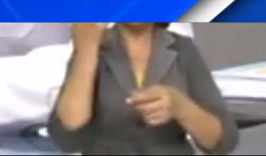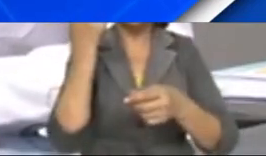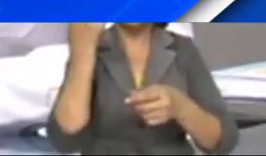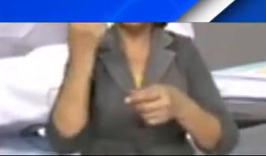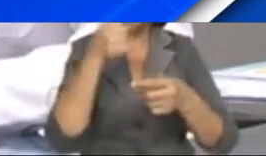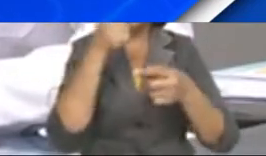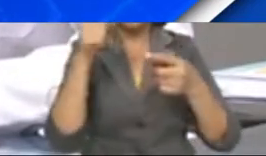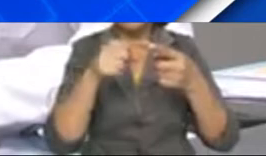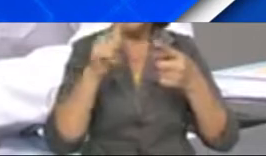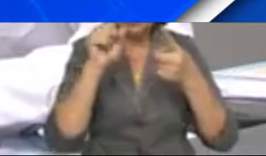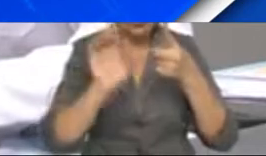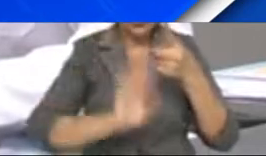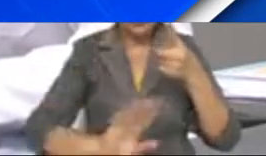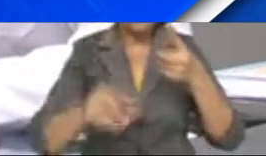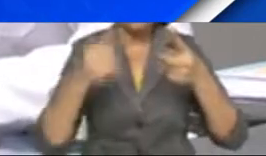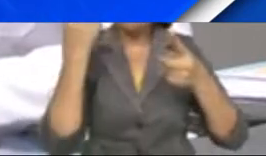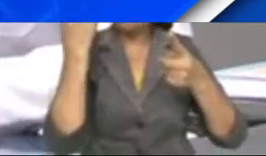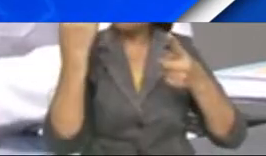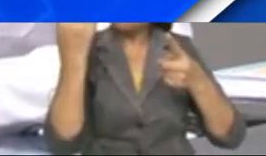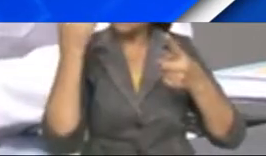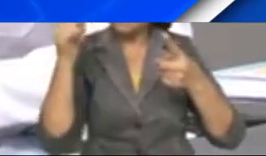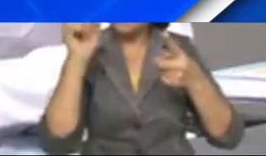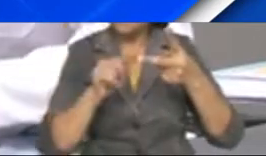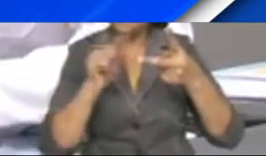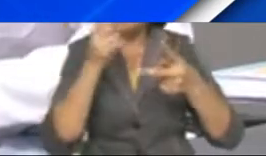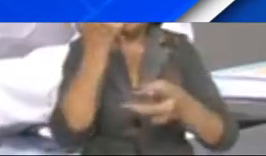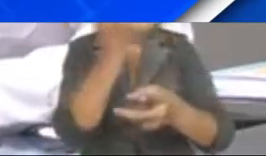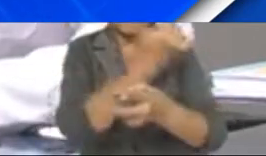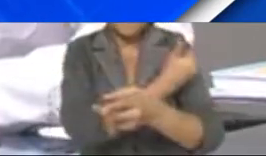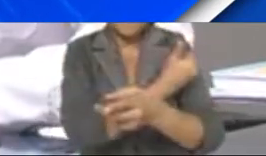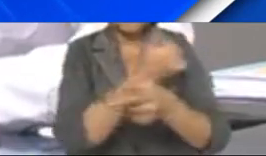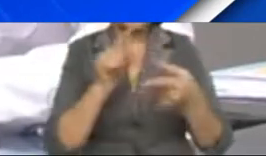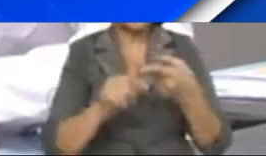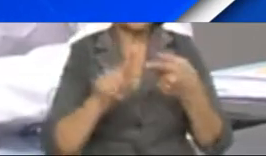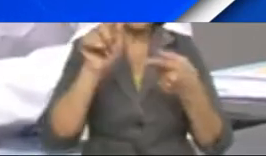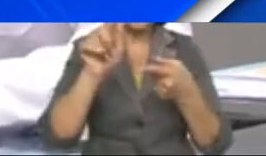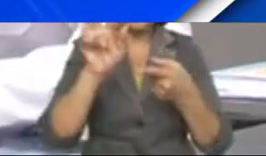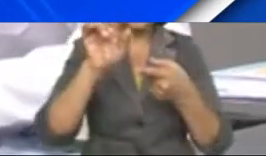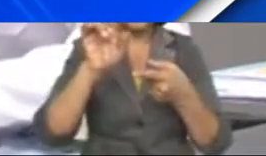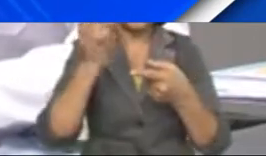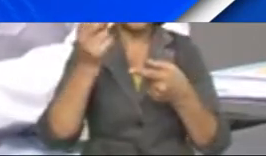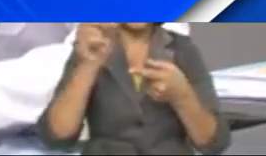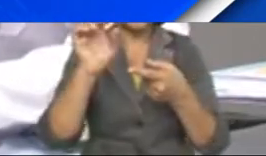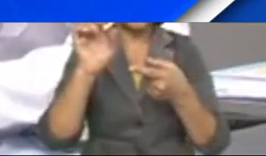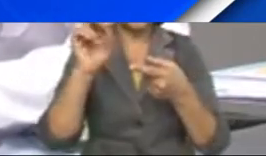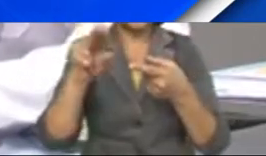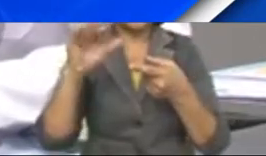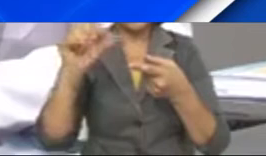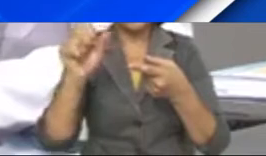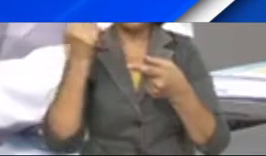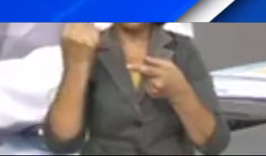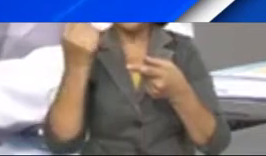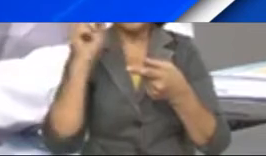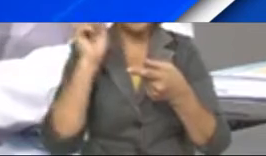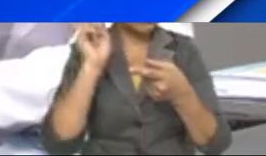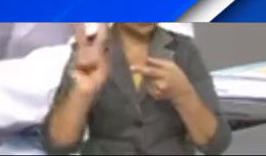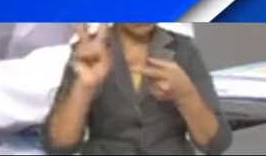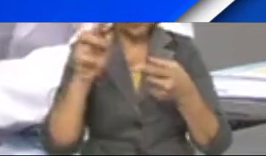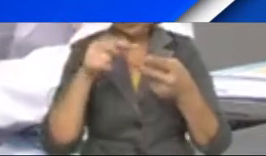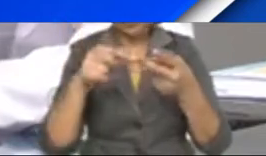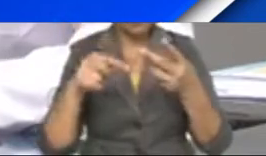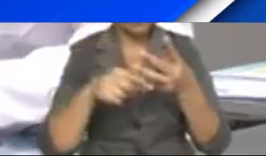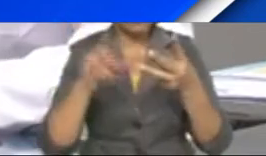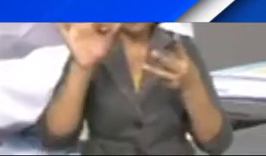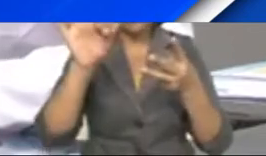sus dos dosis. Por decir, alguien se vacunó con vacuna de AstraZeneca y tiene que aplicarse su segunda dosis, o con vacuna